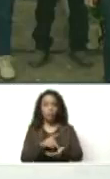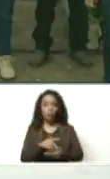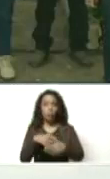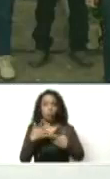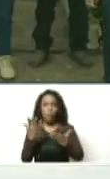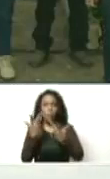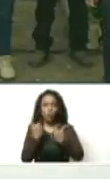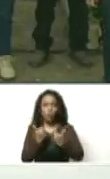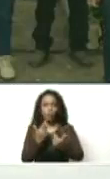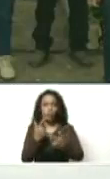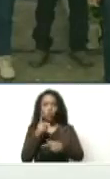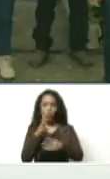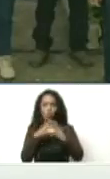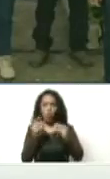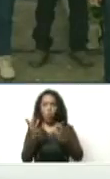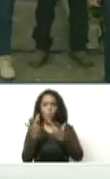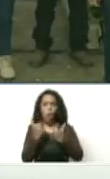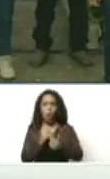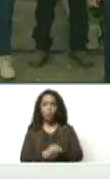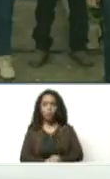Dímelo, Pimentel, dímelo todo.